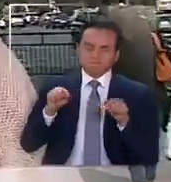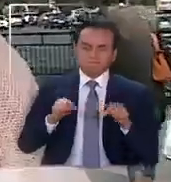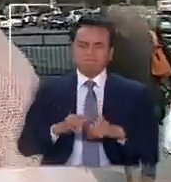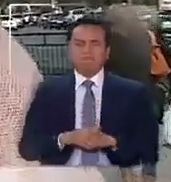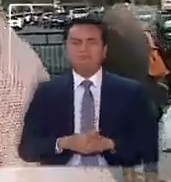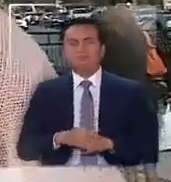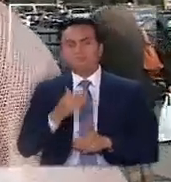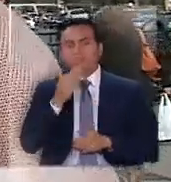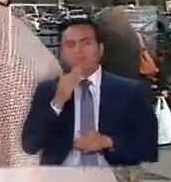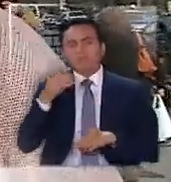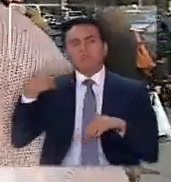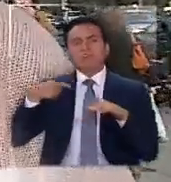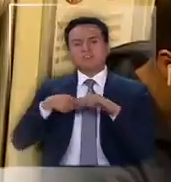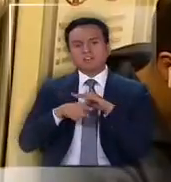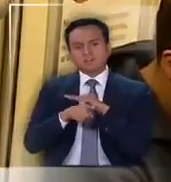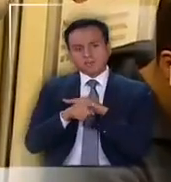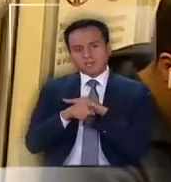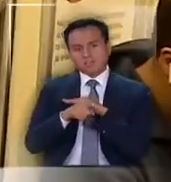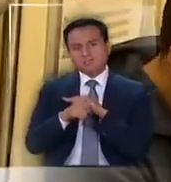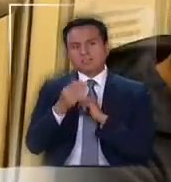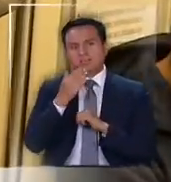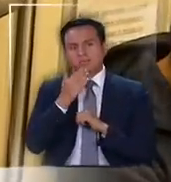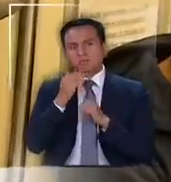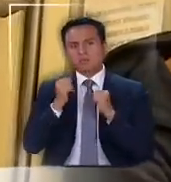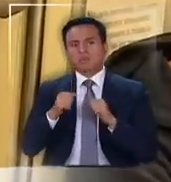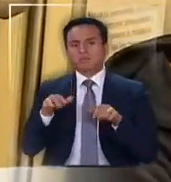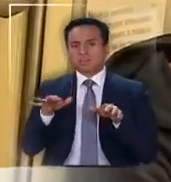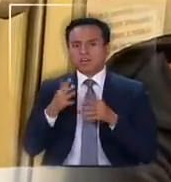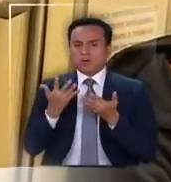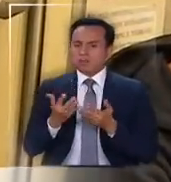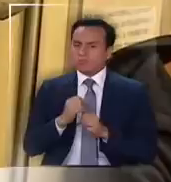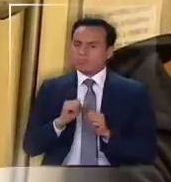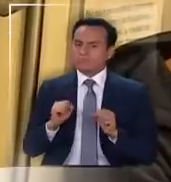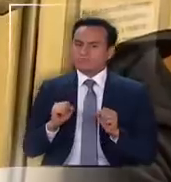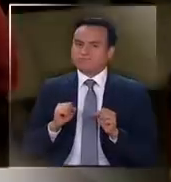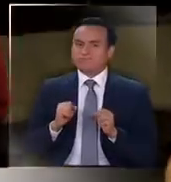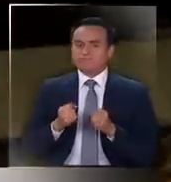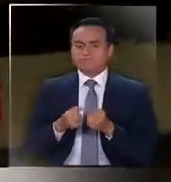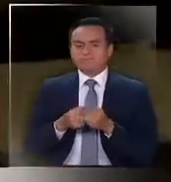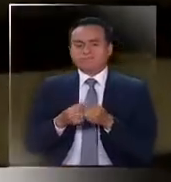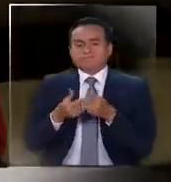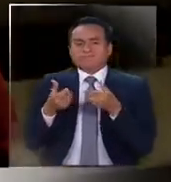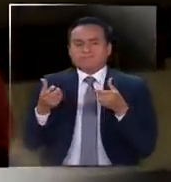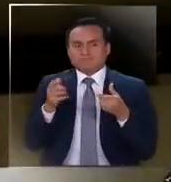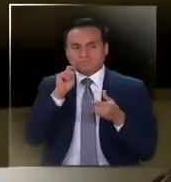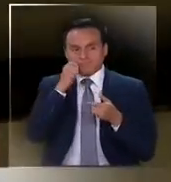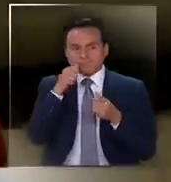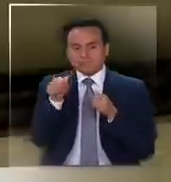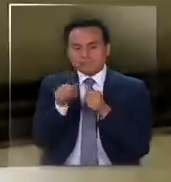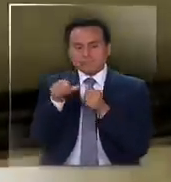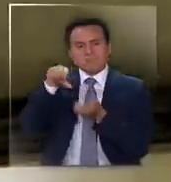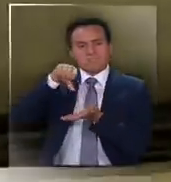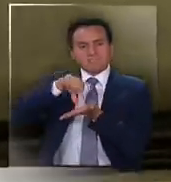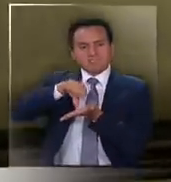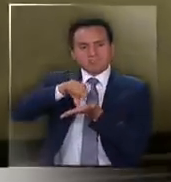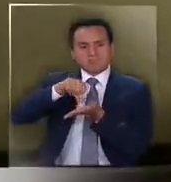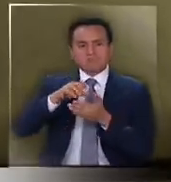Y el metro también, que se podría usar, ahora ya no. Se ha crecido porque estamos cerca del